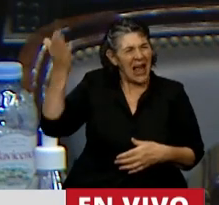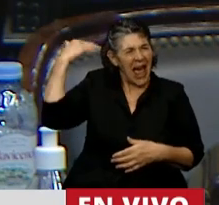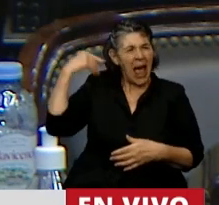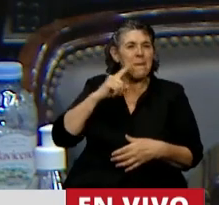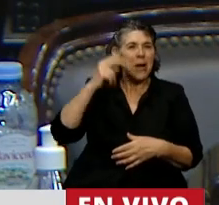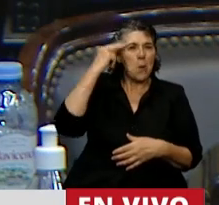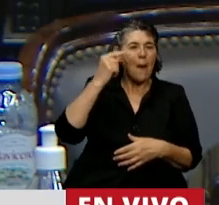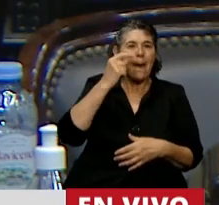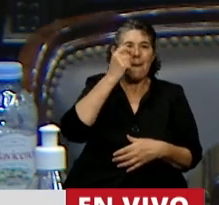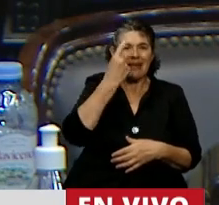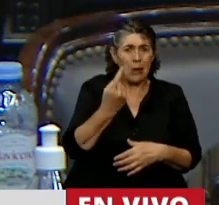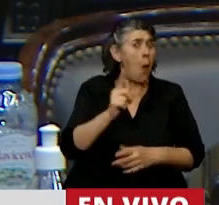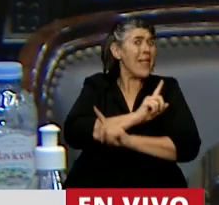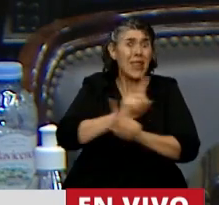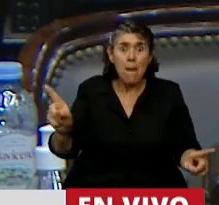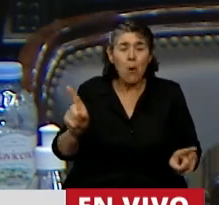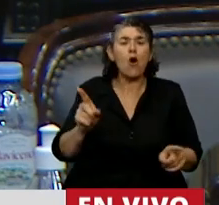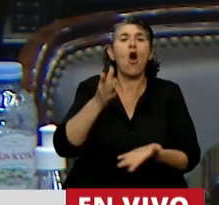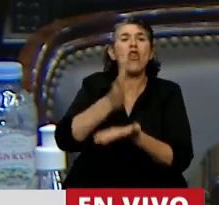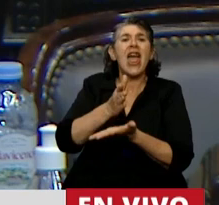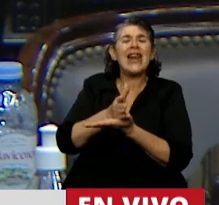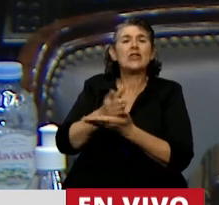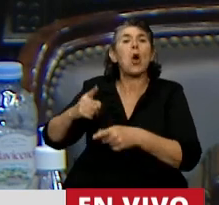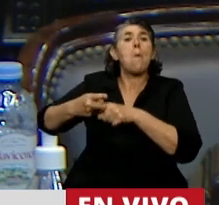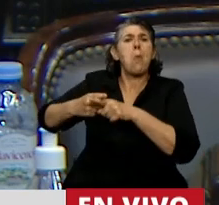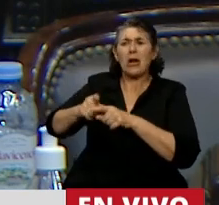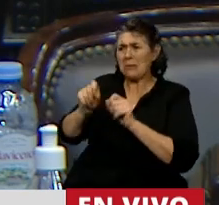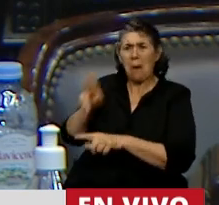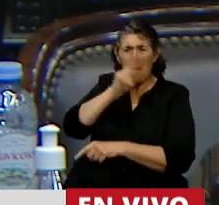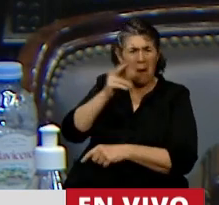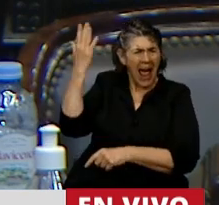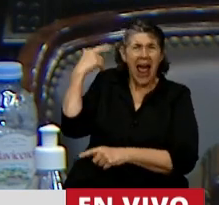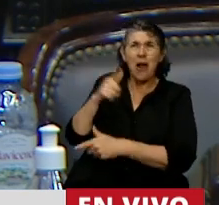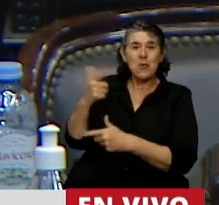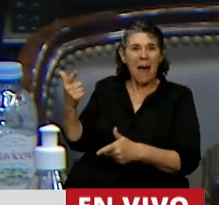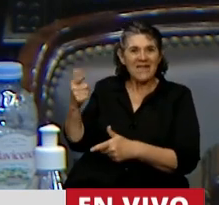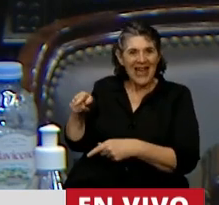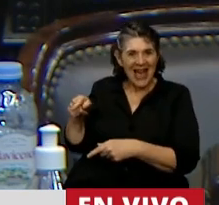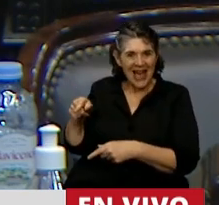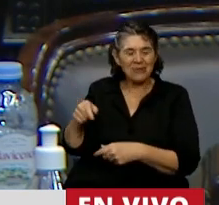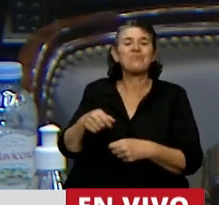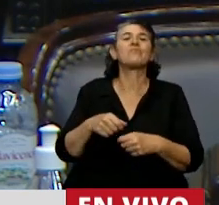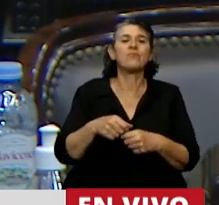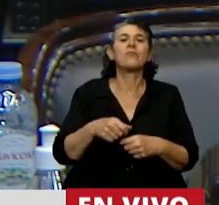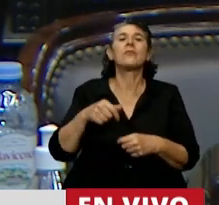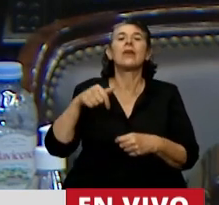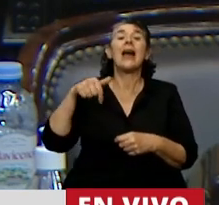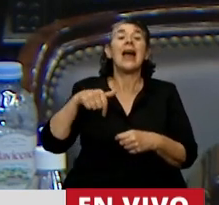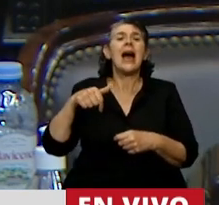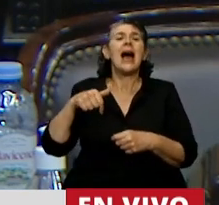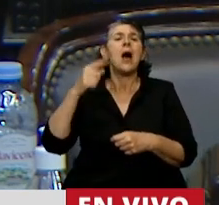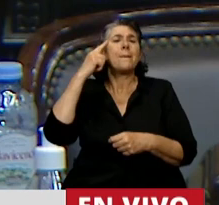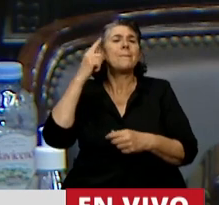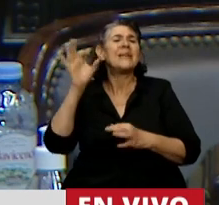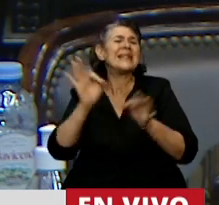derechos políticos. Y a 100 años de la sanción de esa ley, esta política, esta estrategia legal ha sido